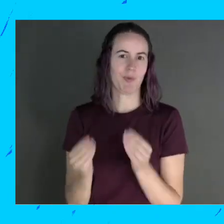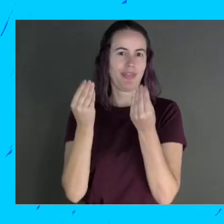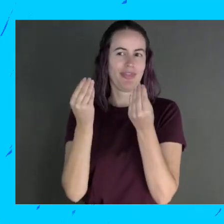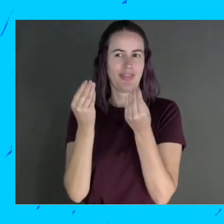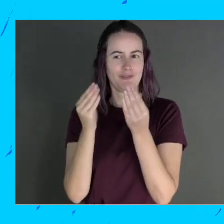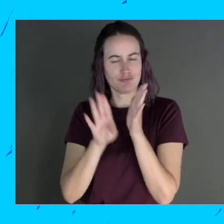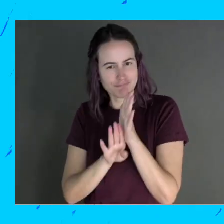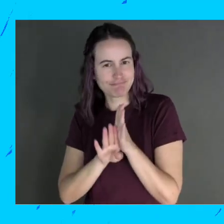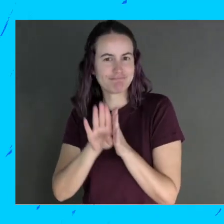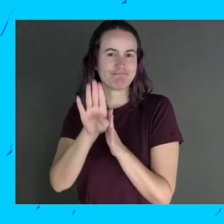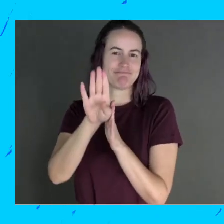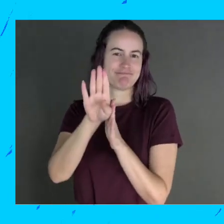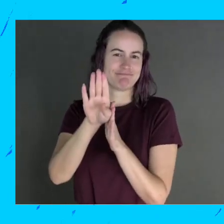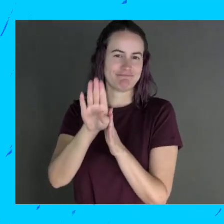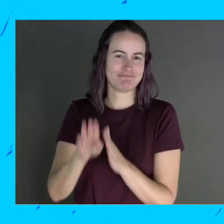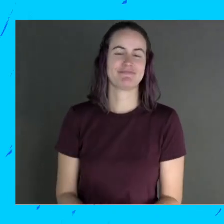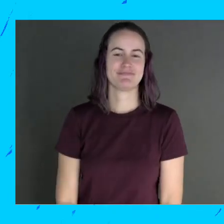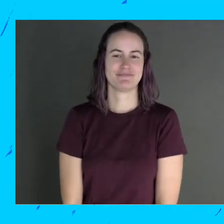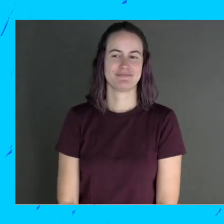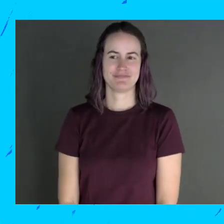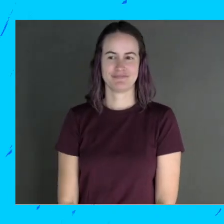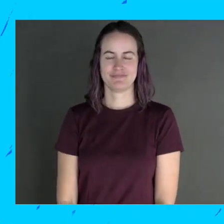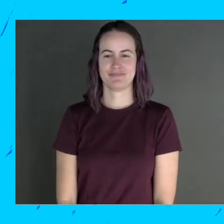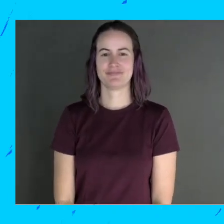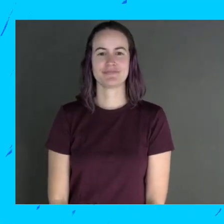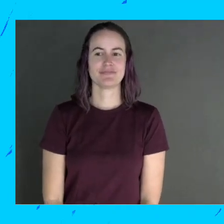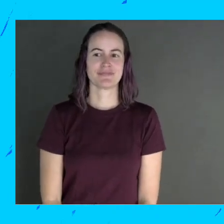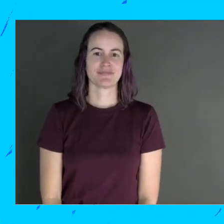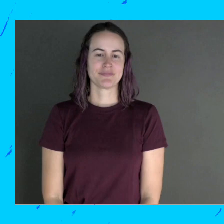La idea es tener un futuro próspero.